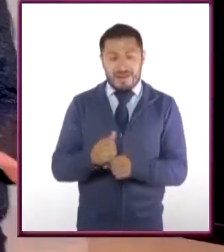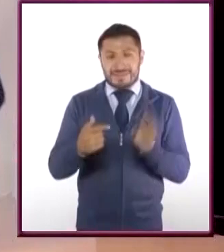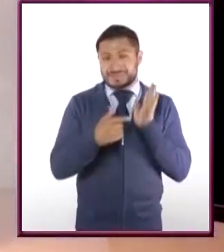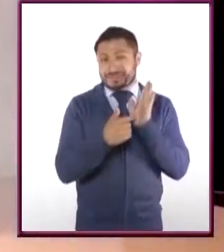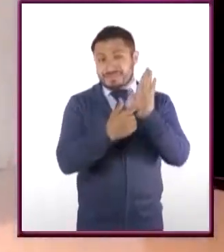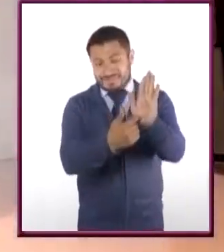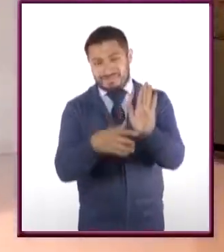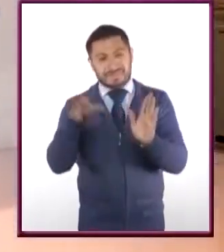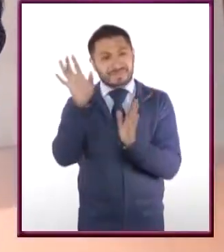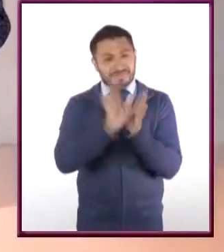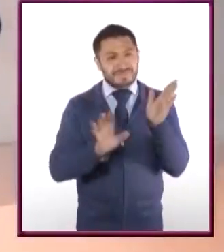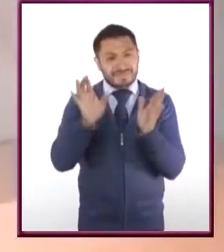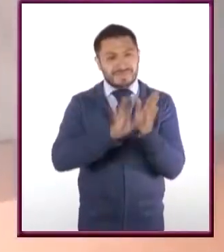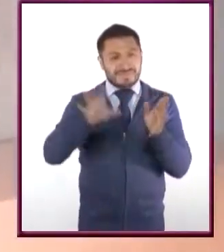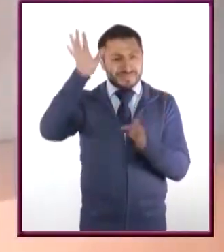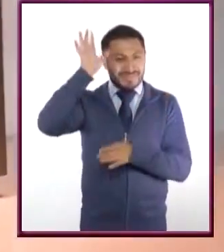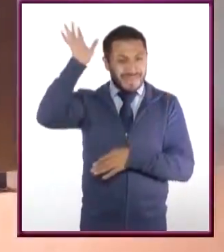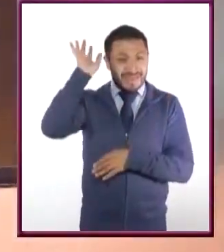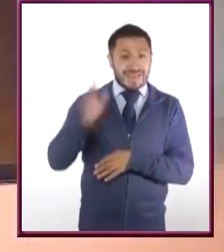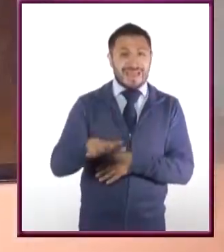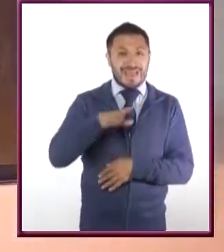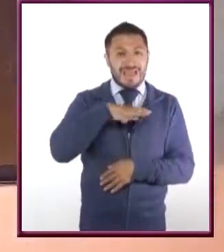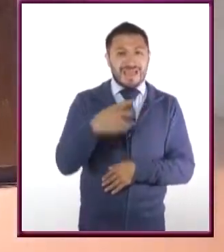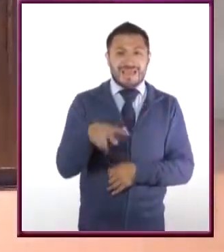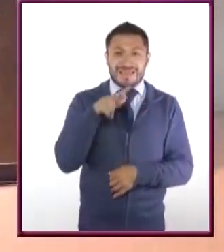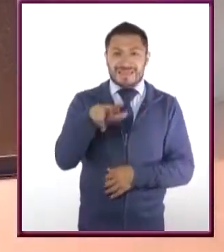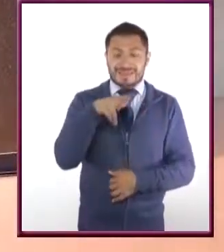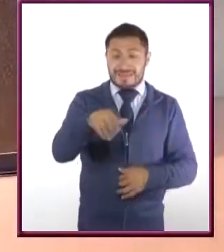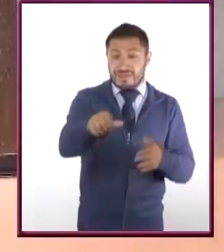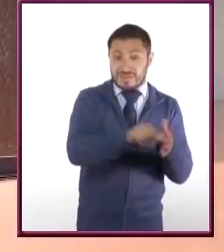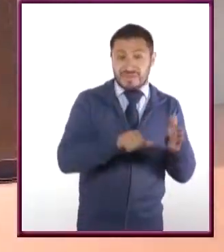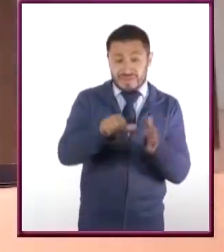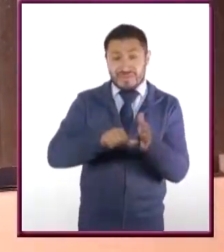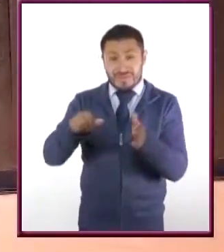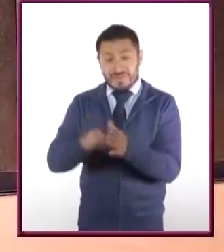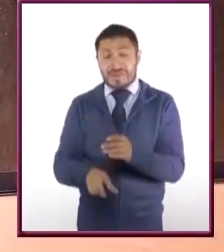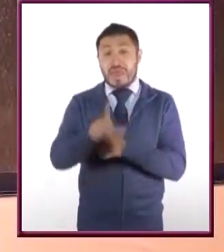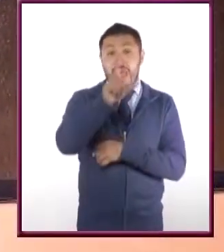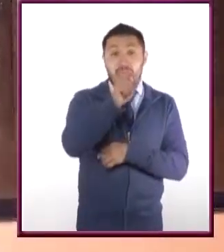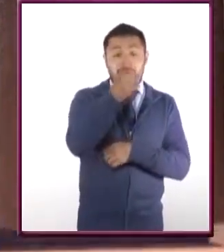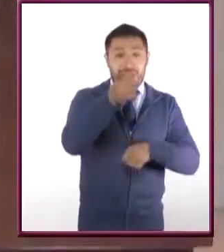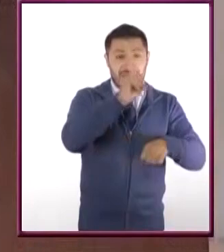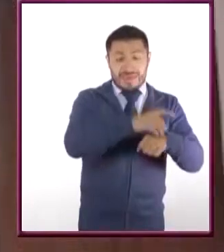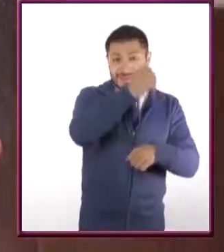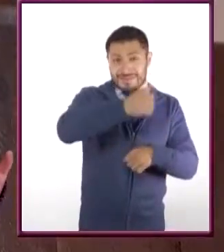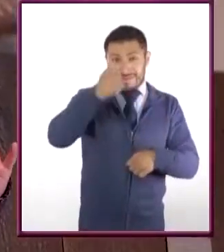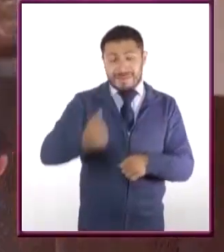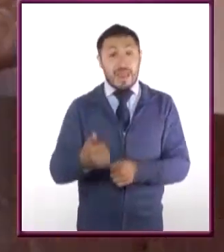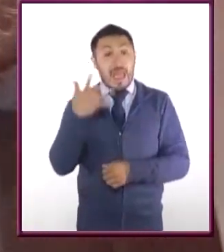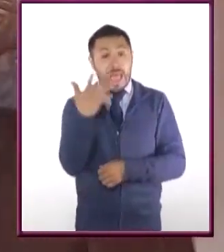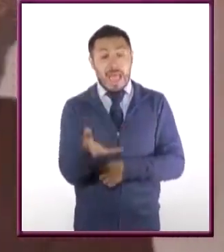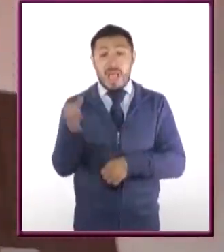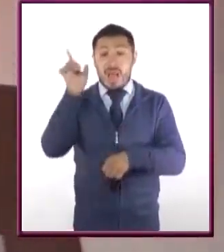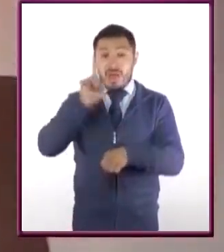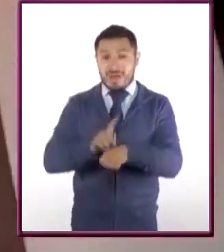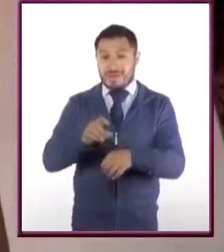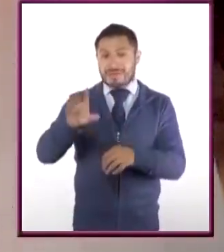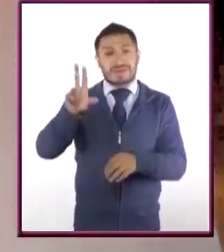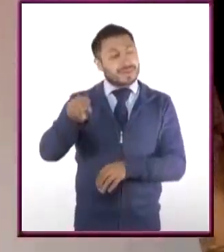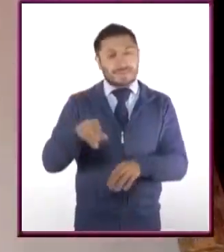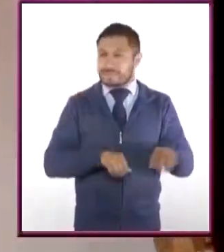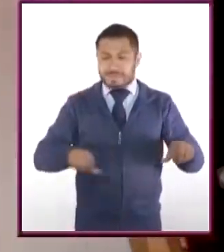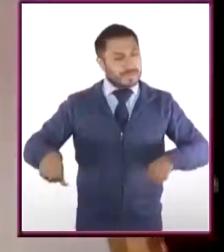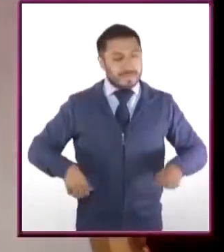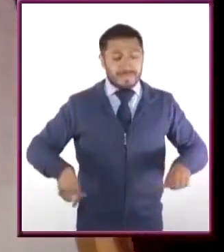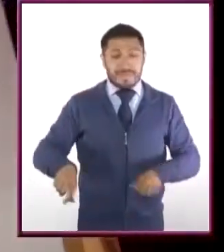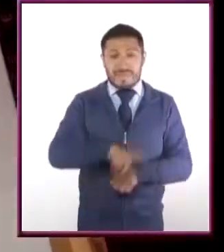calendario azteca, se componía de 18 meses de 20 días cada uno y 5 días de inactividad. Luego, los